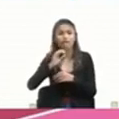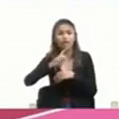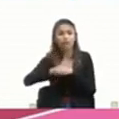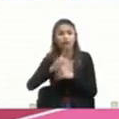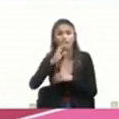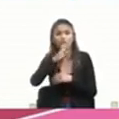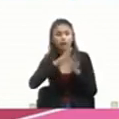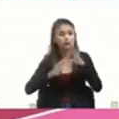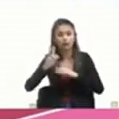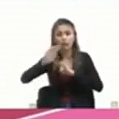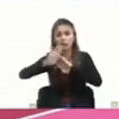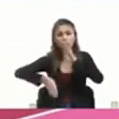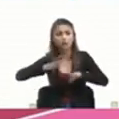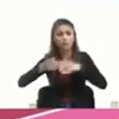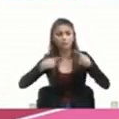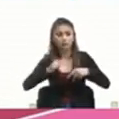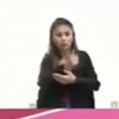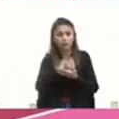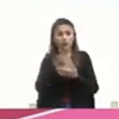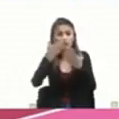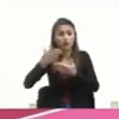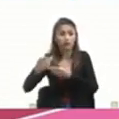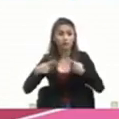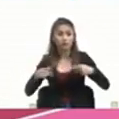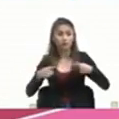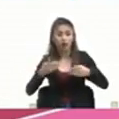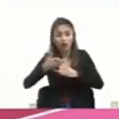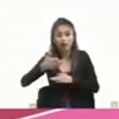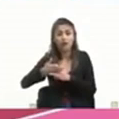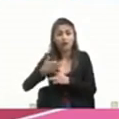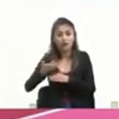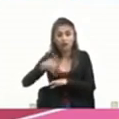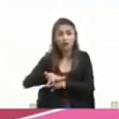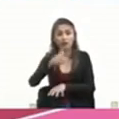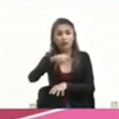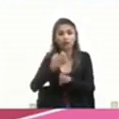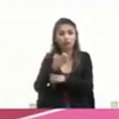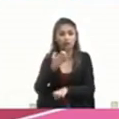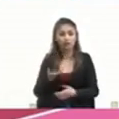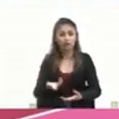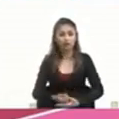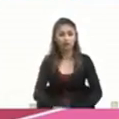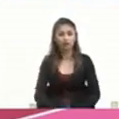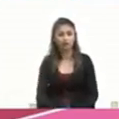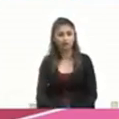la mortandad de ciudadanas y ciudadanos ahorita en la integración del listado nominal.